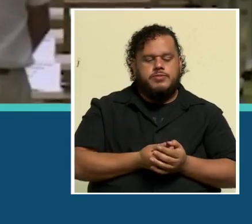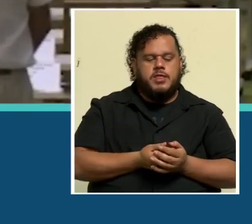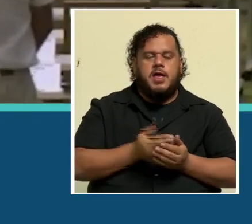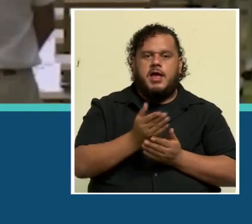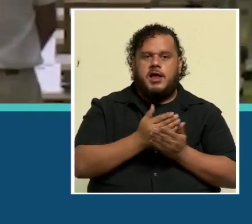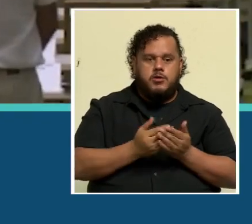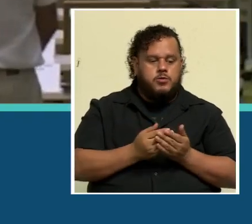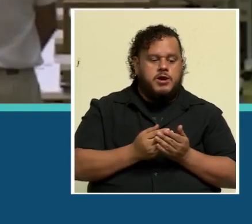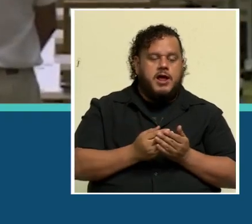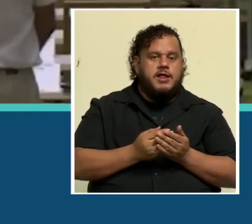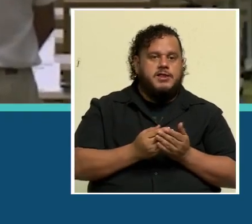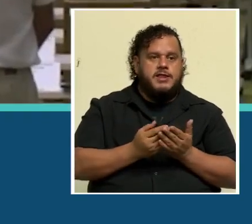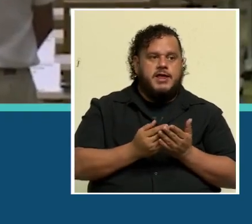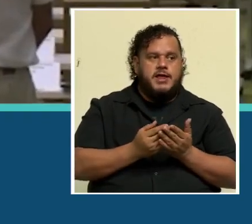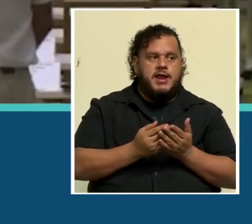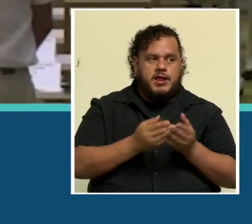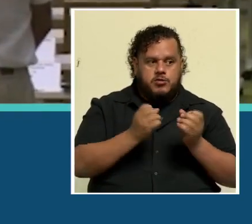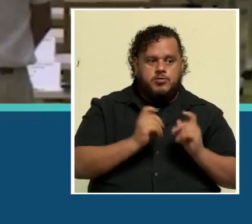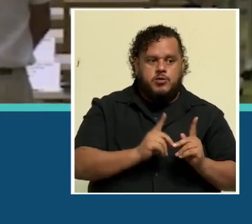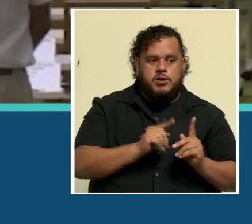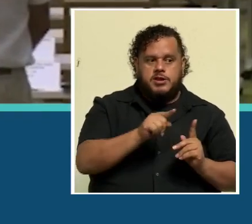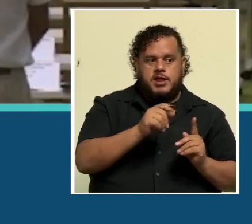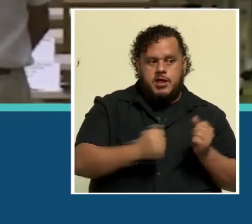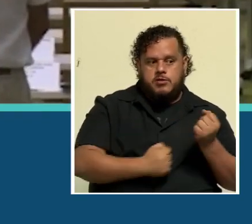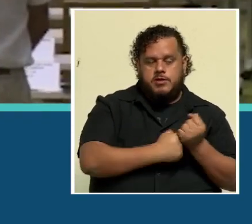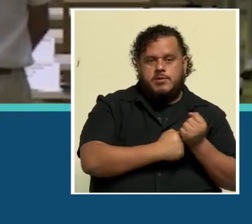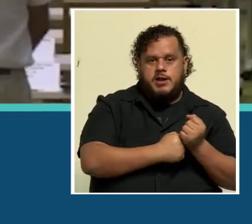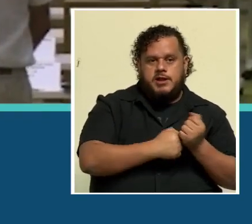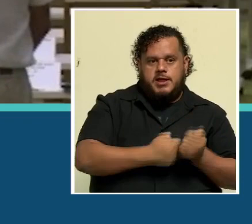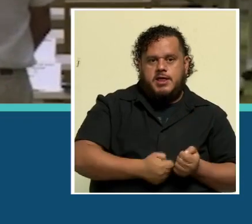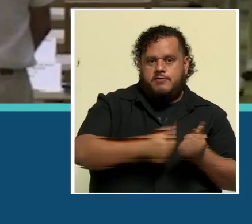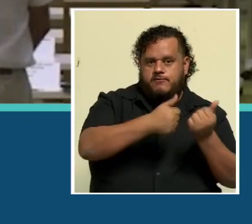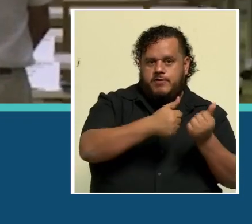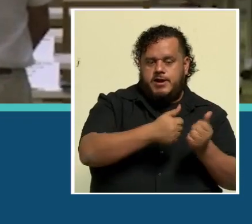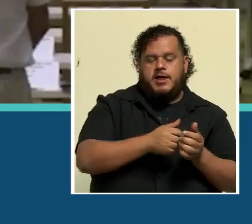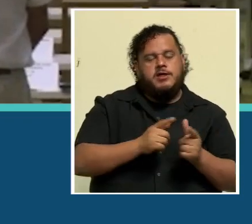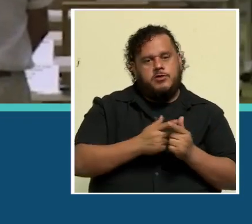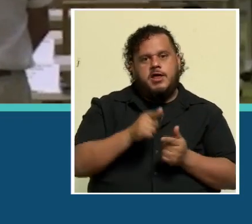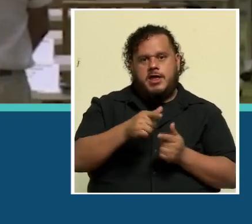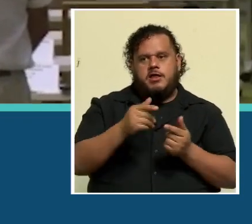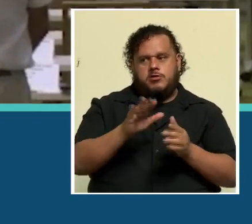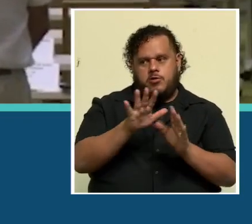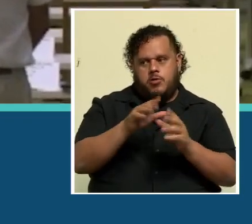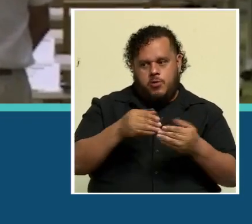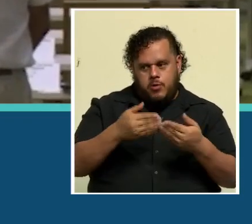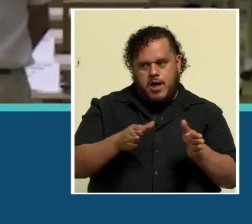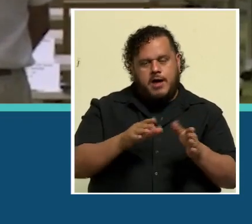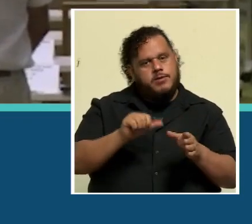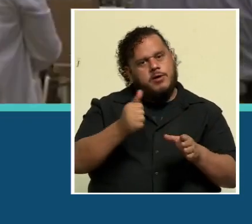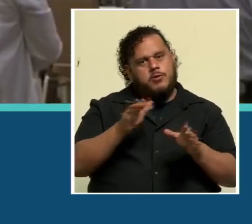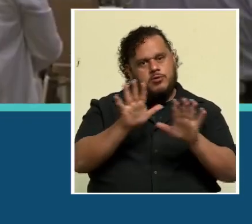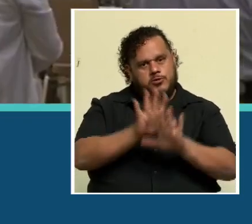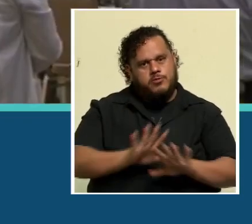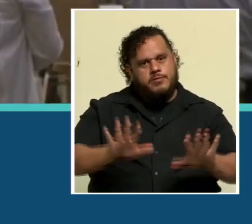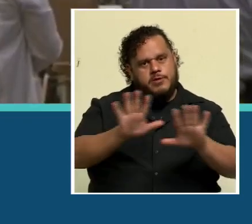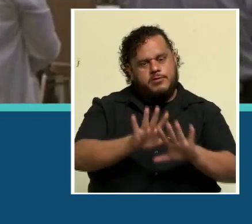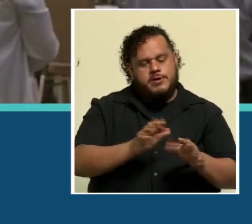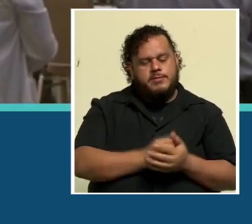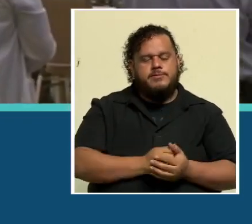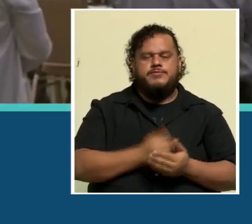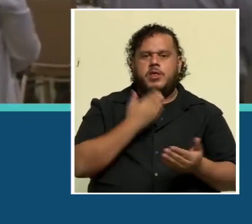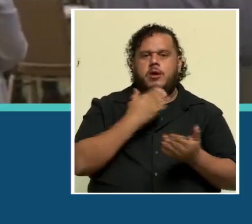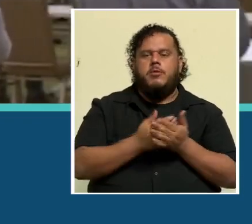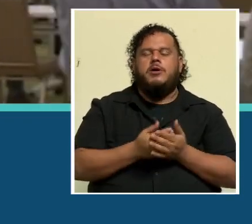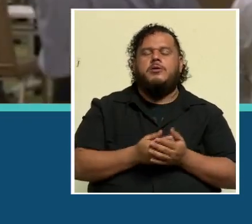alguna de las opciones que ellos respaldan quede fuera de la contienda, y eso abre otro panorama. Ahora, don Ronald,